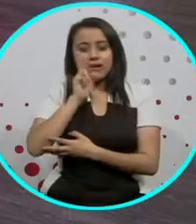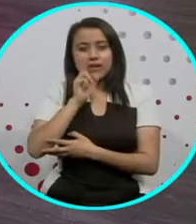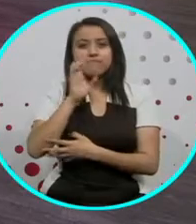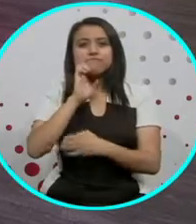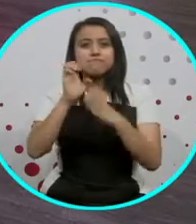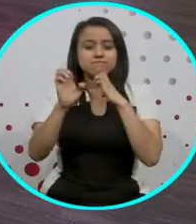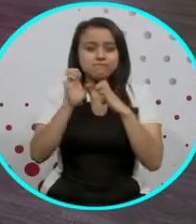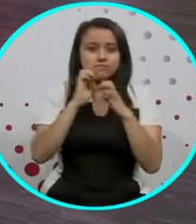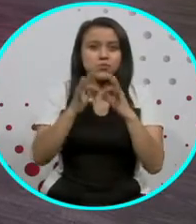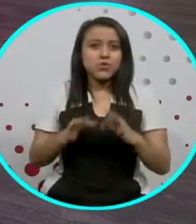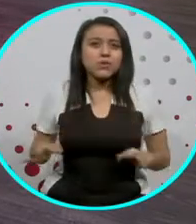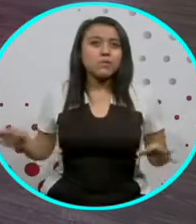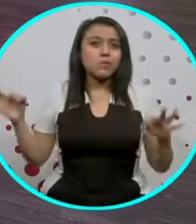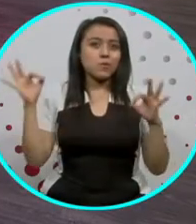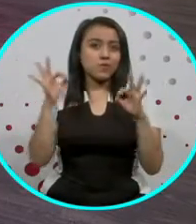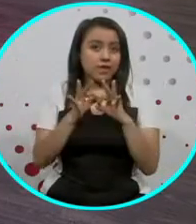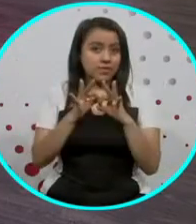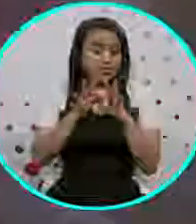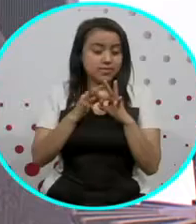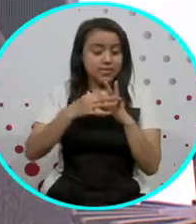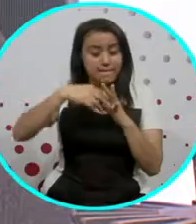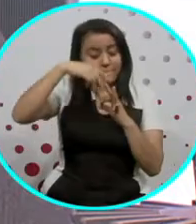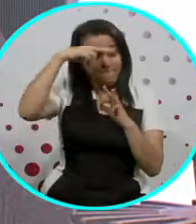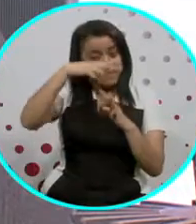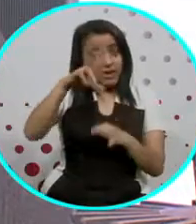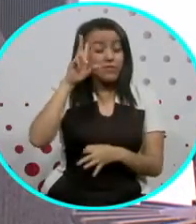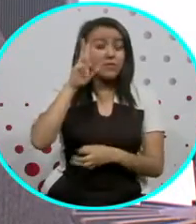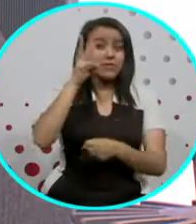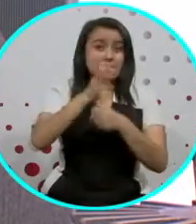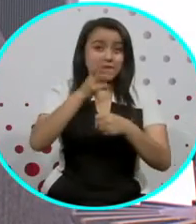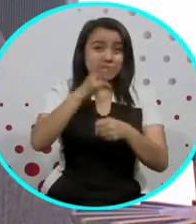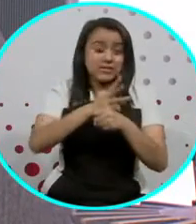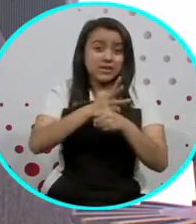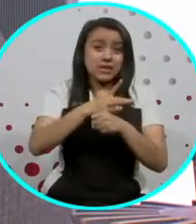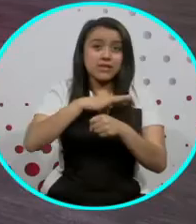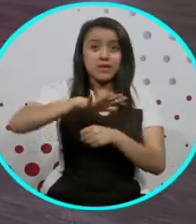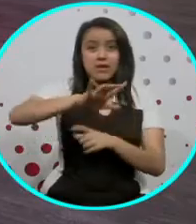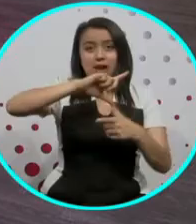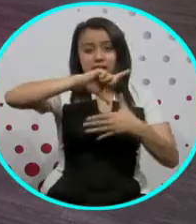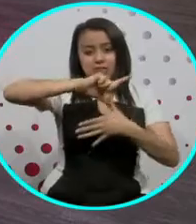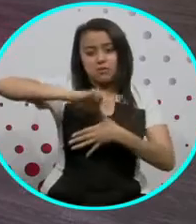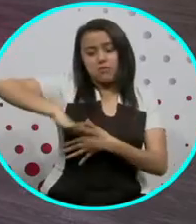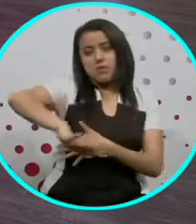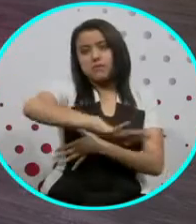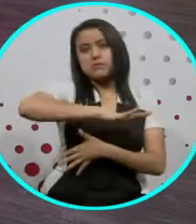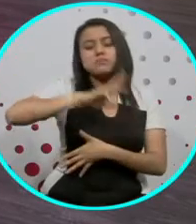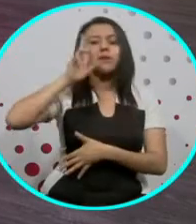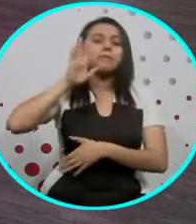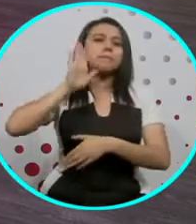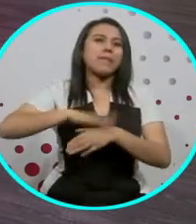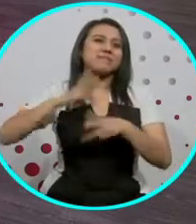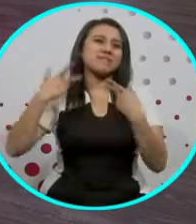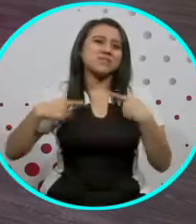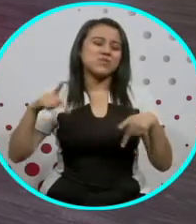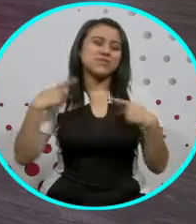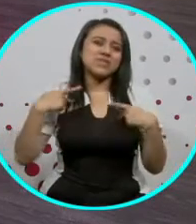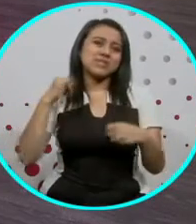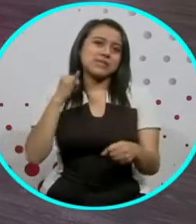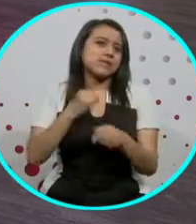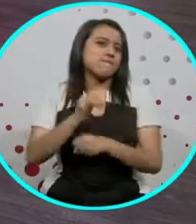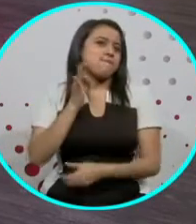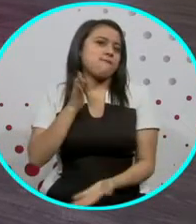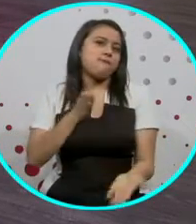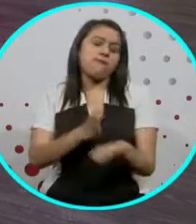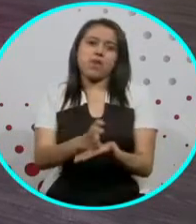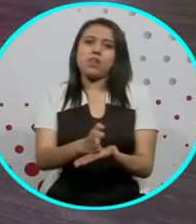social importante, México se encuentra en el tercer lugar dentro de los países latinoamericanos con mayor cantidad de personas infieles. ¡Santo